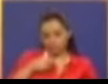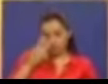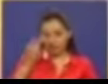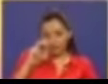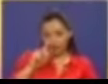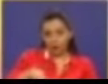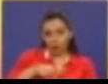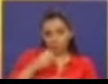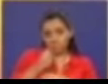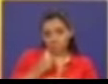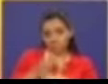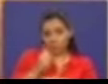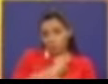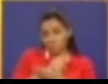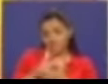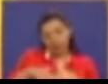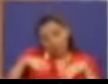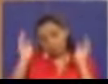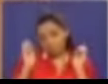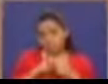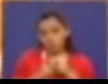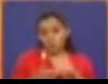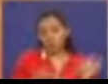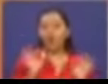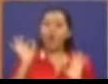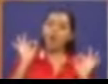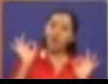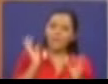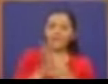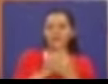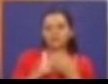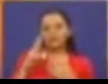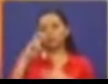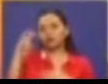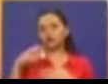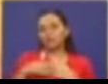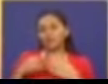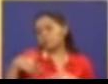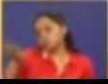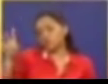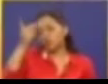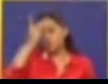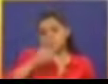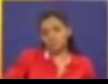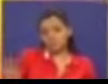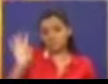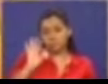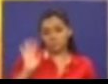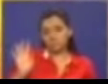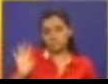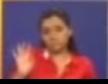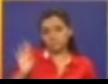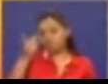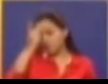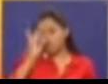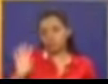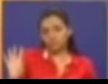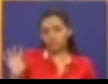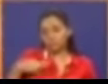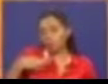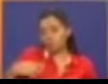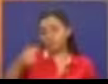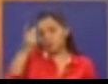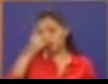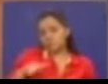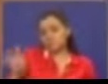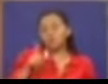porque quiere hacerlo. O que trabaja parcialmente y le pagan $200, pero porque quiere hacerlo. Es voluntaria esa elección. ¿Okay?